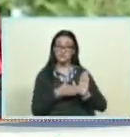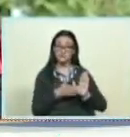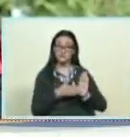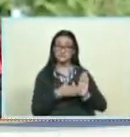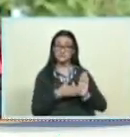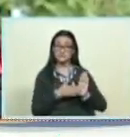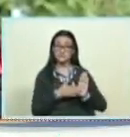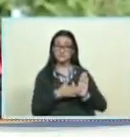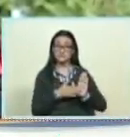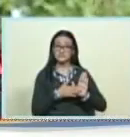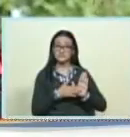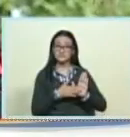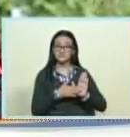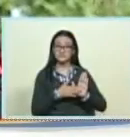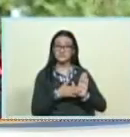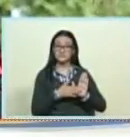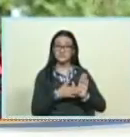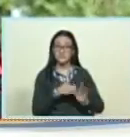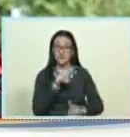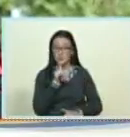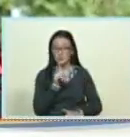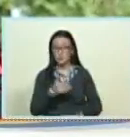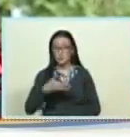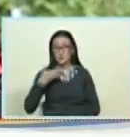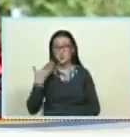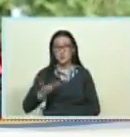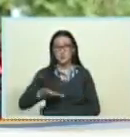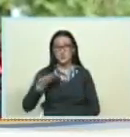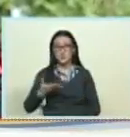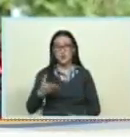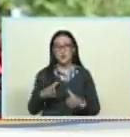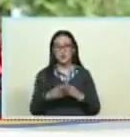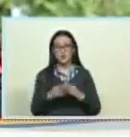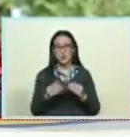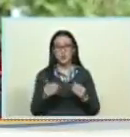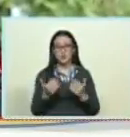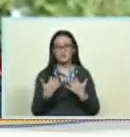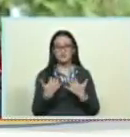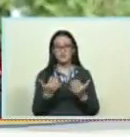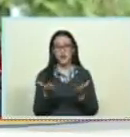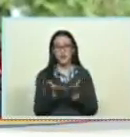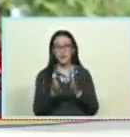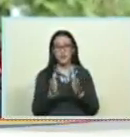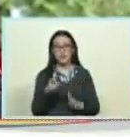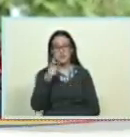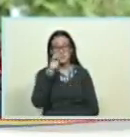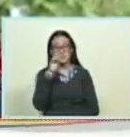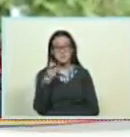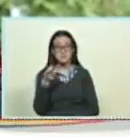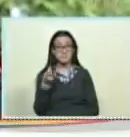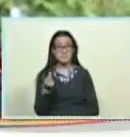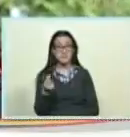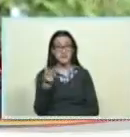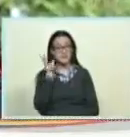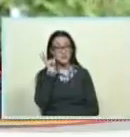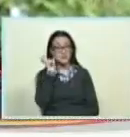los puntos llenos de anuncios para los estudiantes del país, pendientes todos.